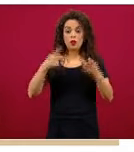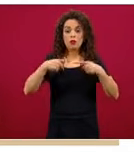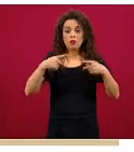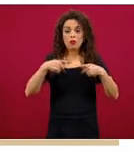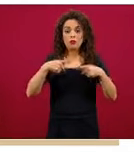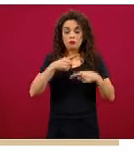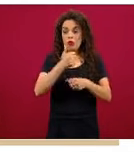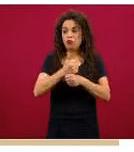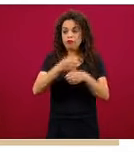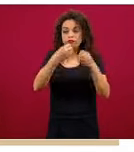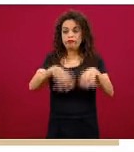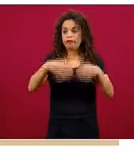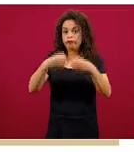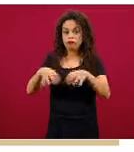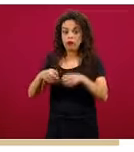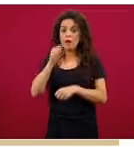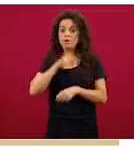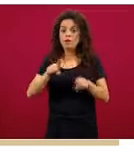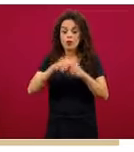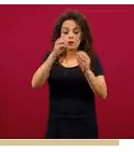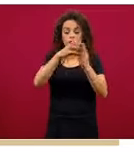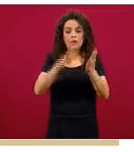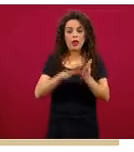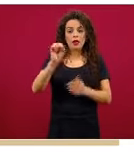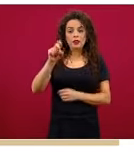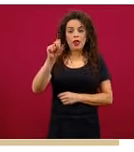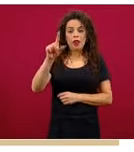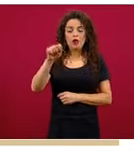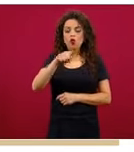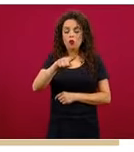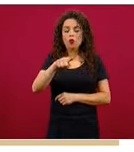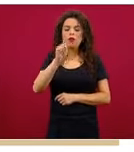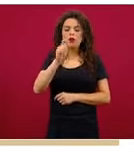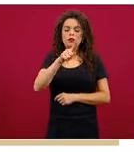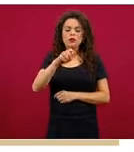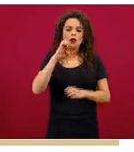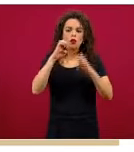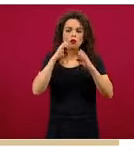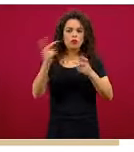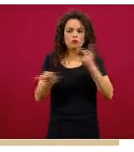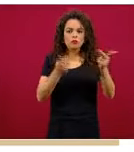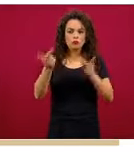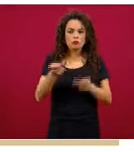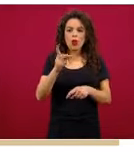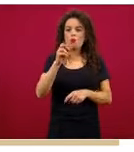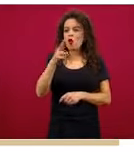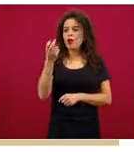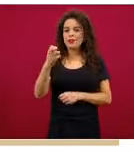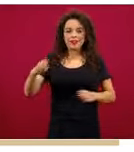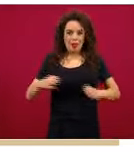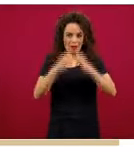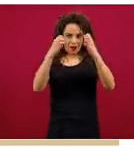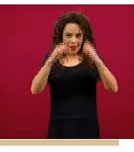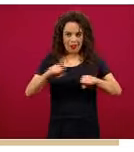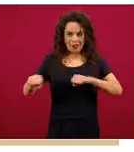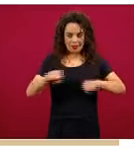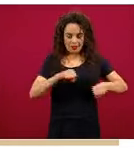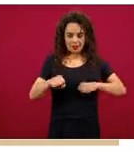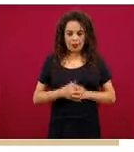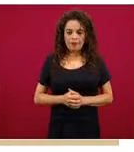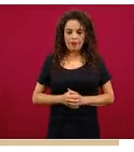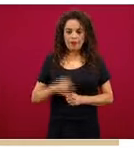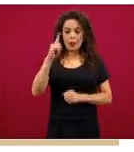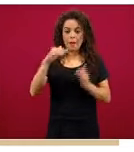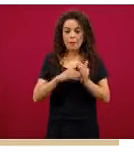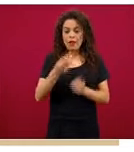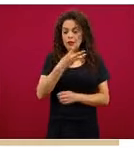Y también fueron datos de SEDATU, de la encuesta que se levantó justamente en el rastreo de esta emergencia, y se afectaron 1,312